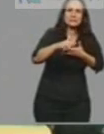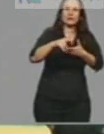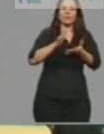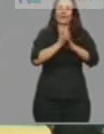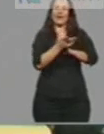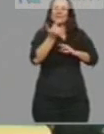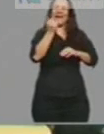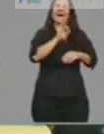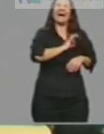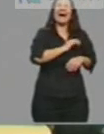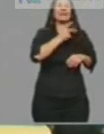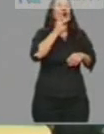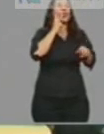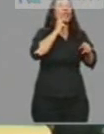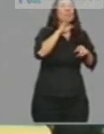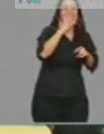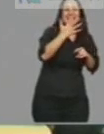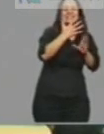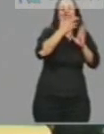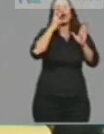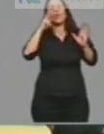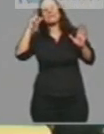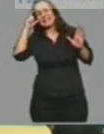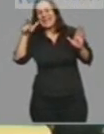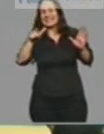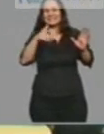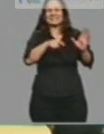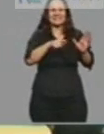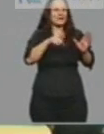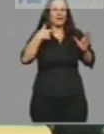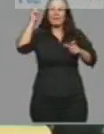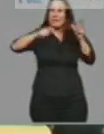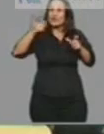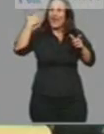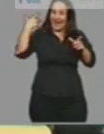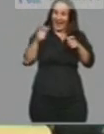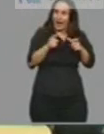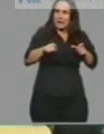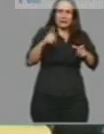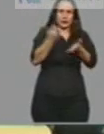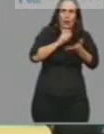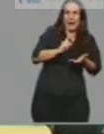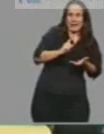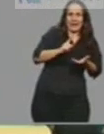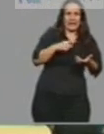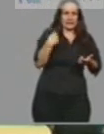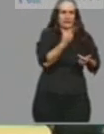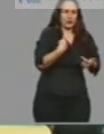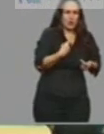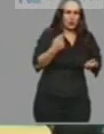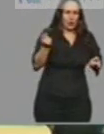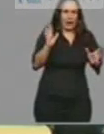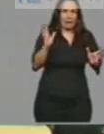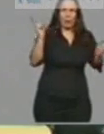canjes del año 2005-2010, los acreedores nuestros no van a pagar y el país va a